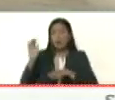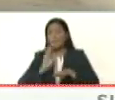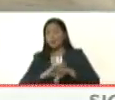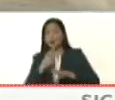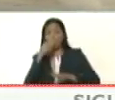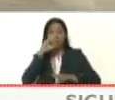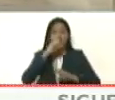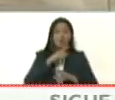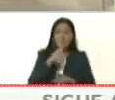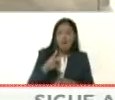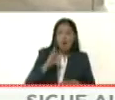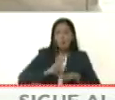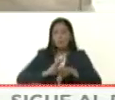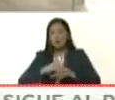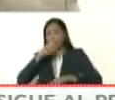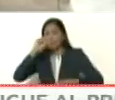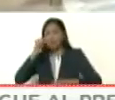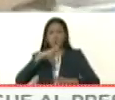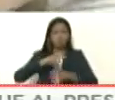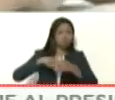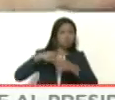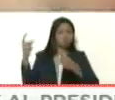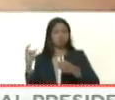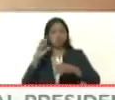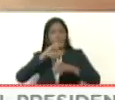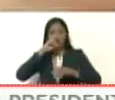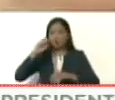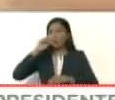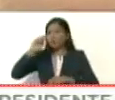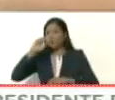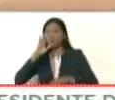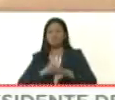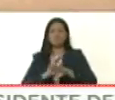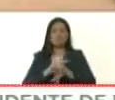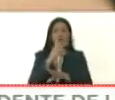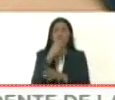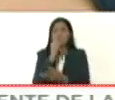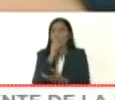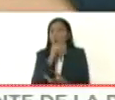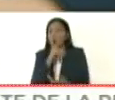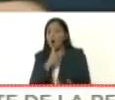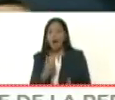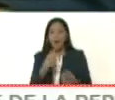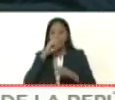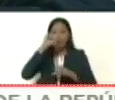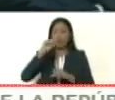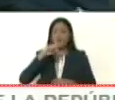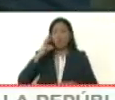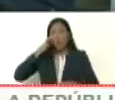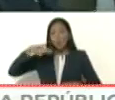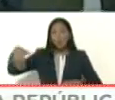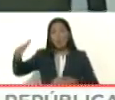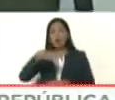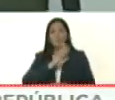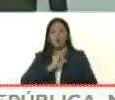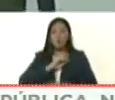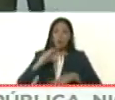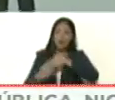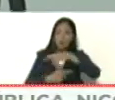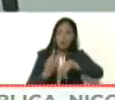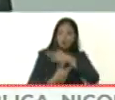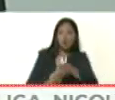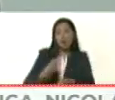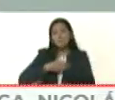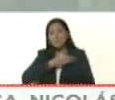malo, porque Maduro tiene que salir, porque Maduro, Maduro, no es Maduro, es un pueblo, es una revolución, son las